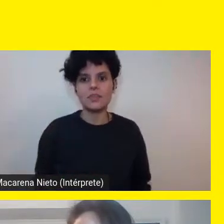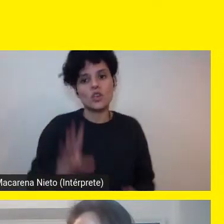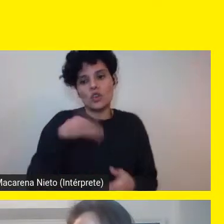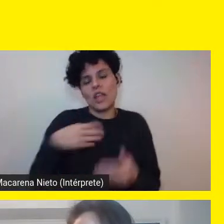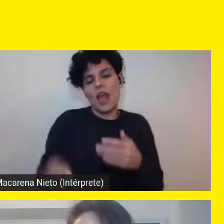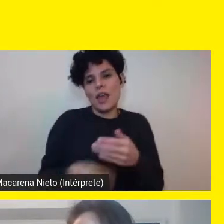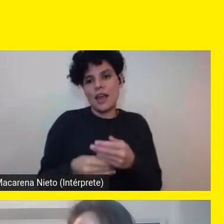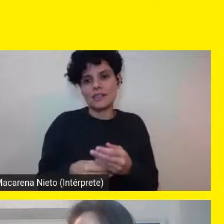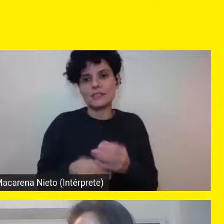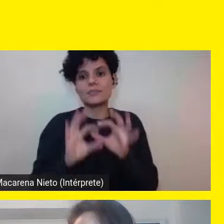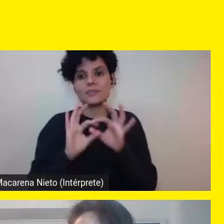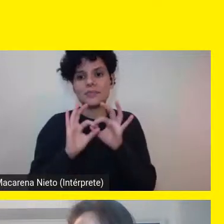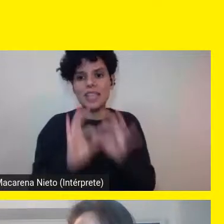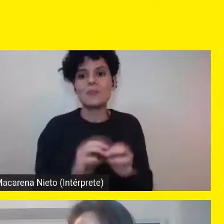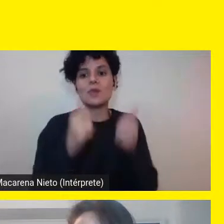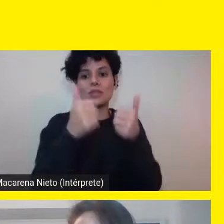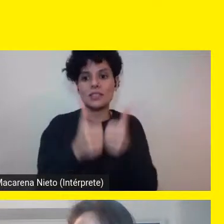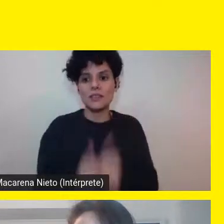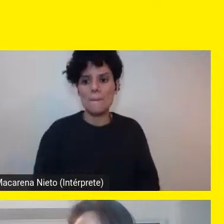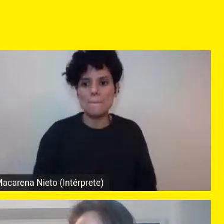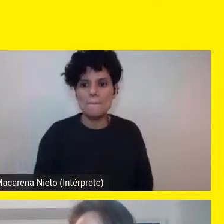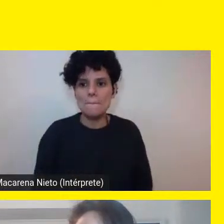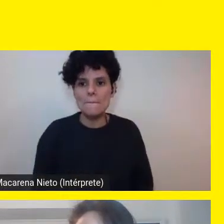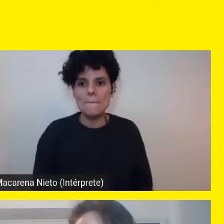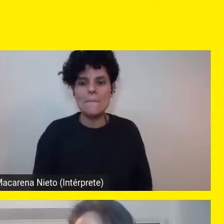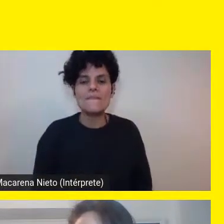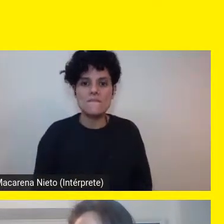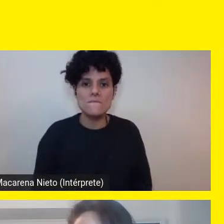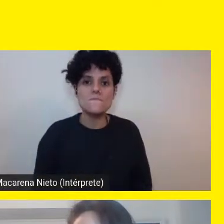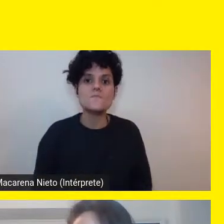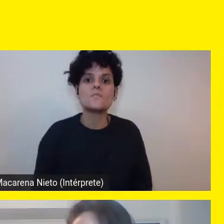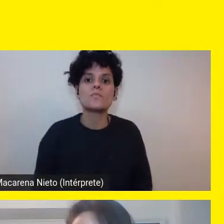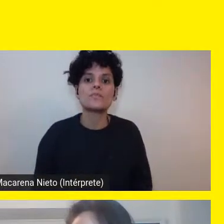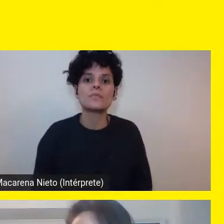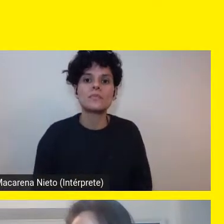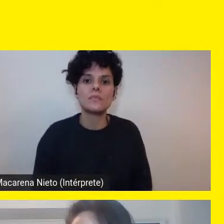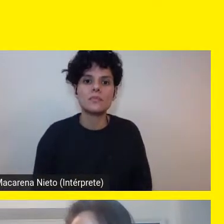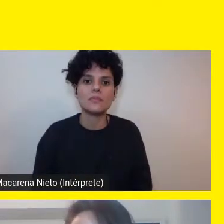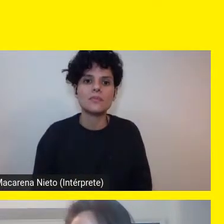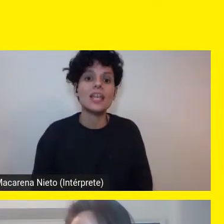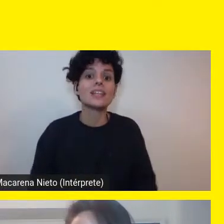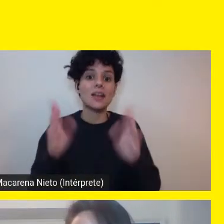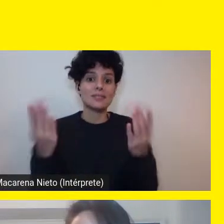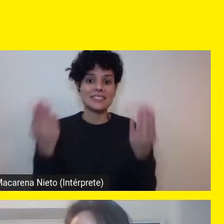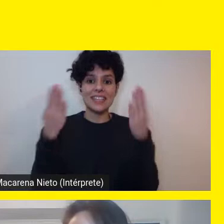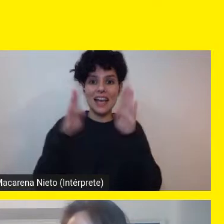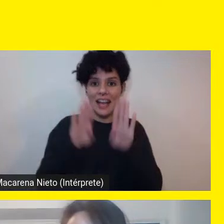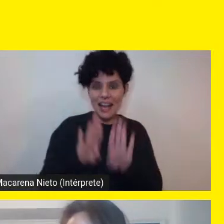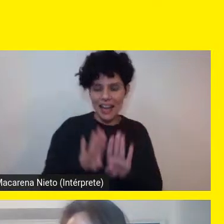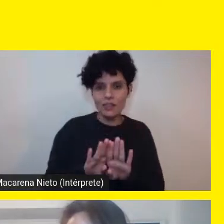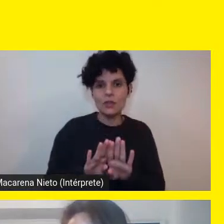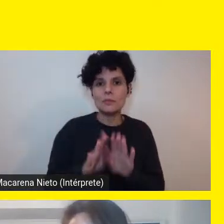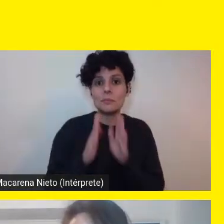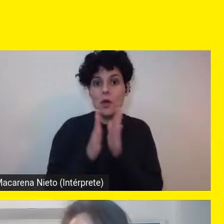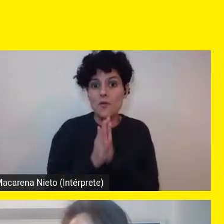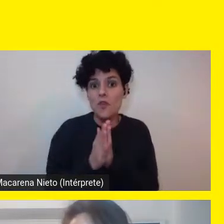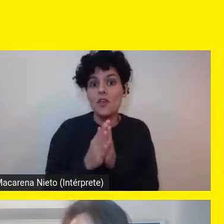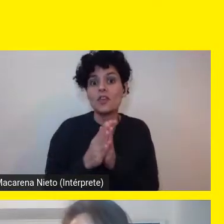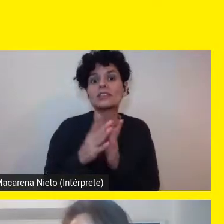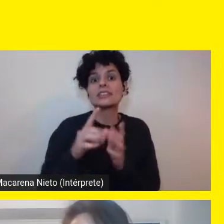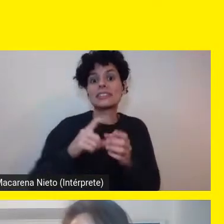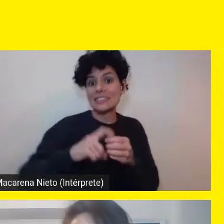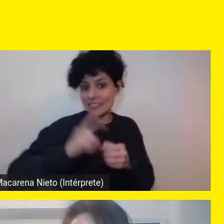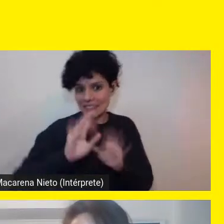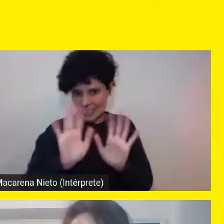Nicole. Estamos cerrando, pero les pido que no se vayan porque todavía nos quedan las palabras finales